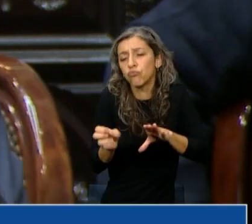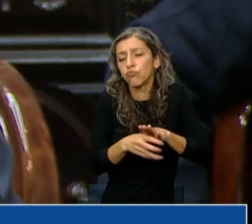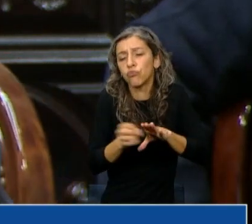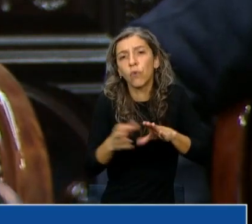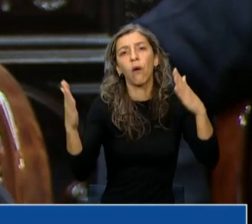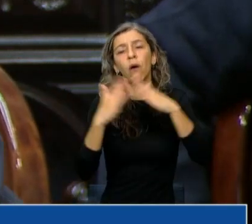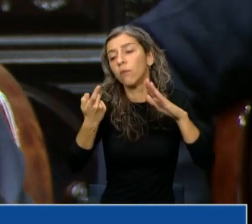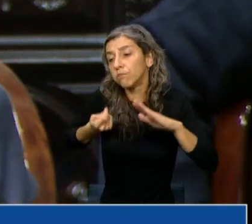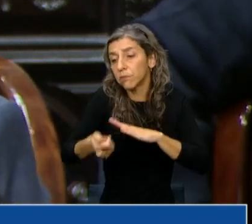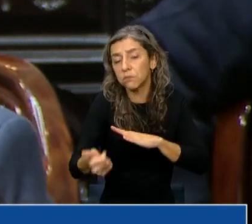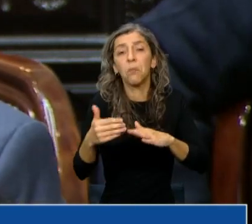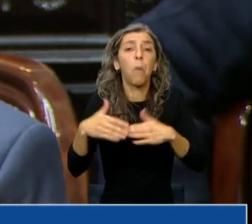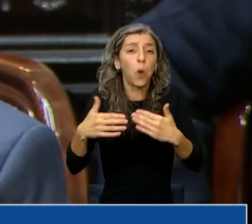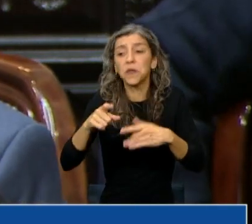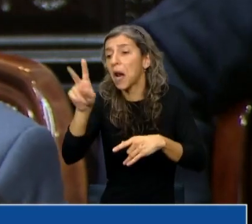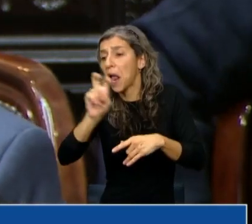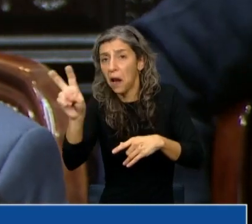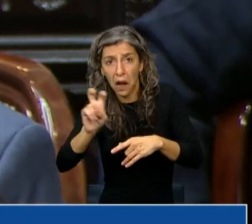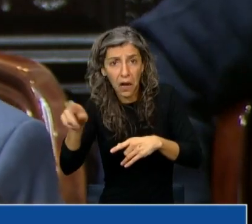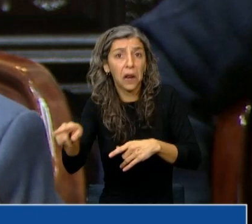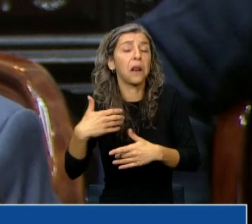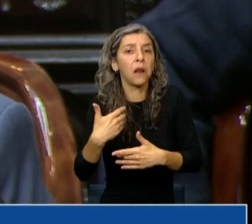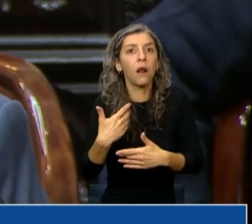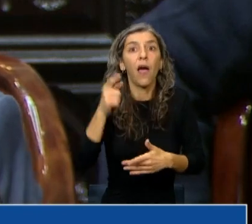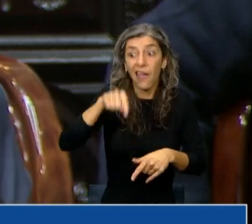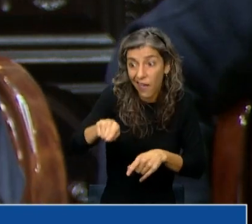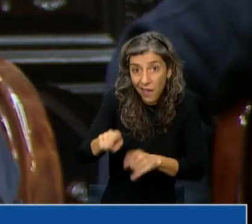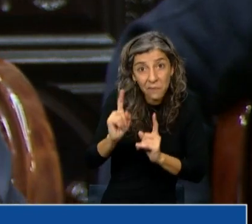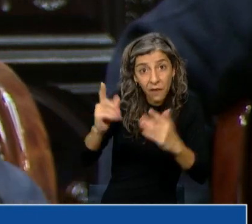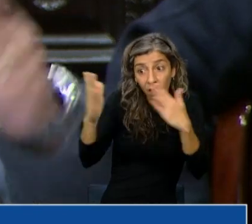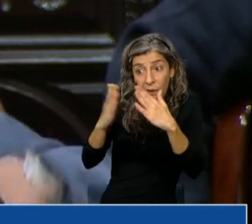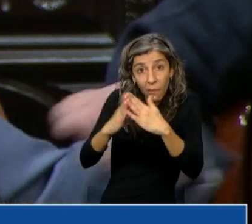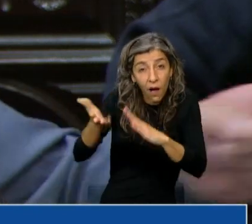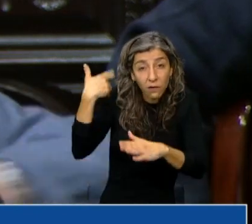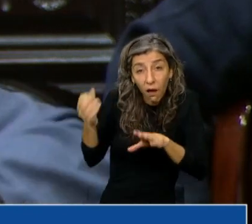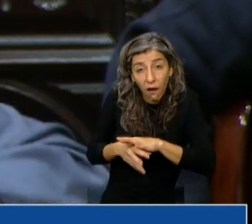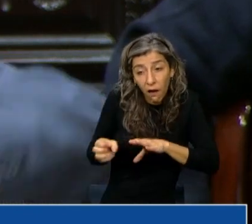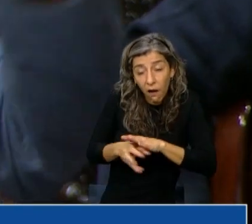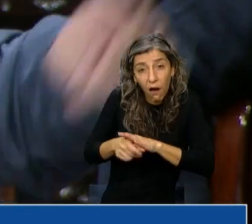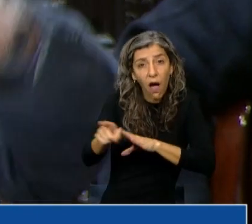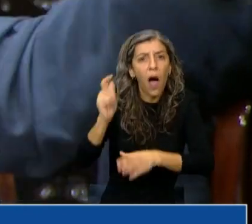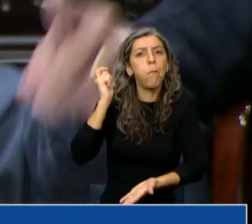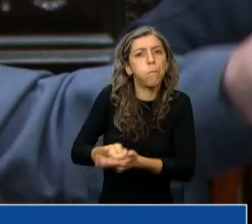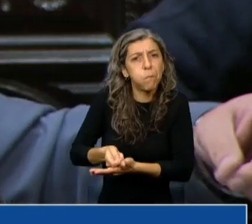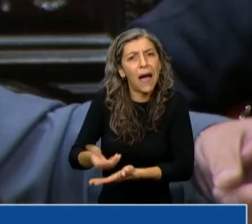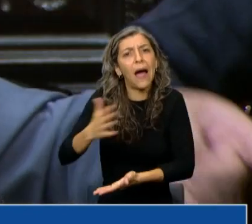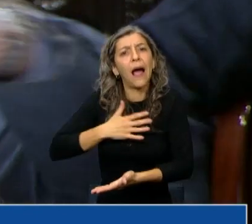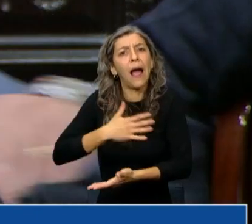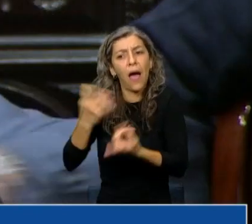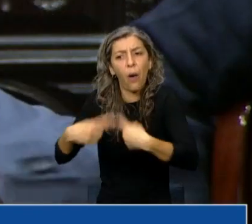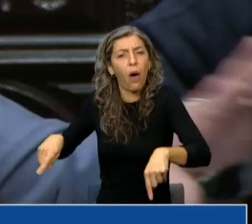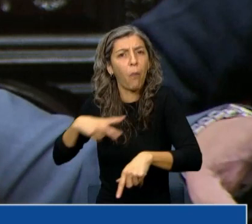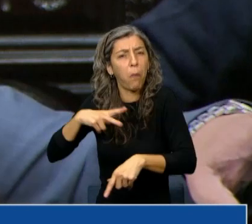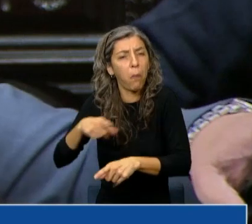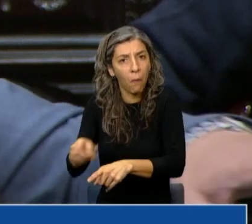pequeña vivienda para alquilar, paga bienes personales sobre esa vivienda. Pero alguien que tiene un campo de cientos de hectáreas